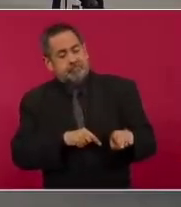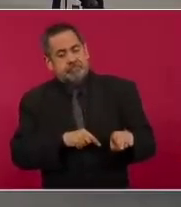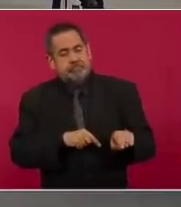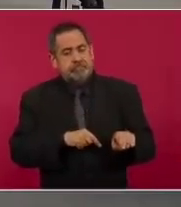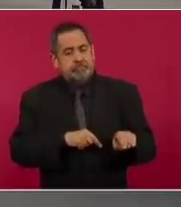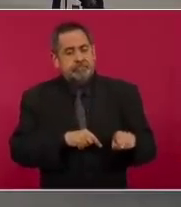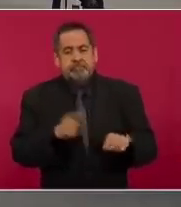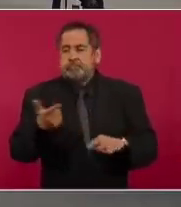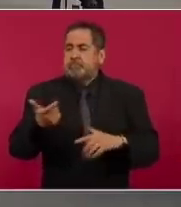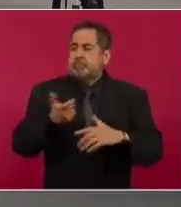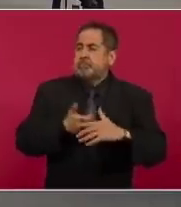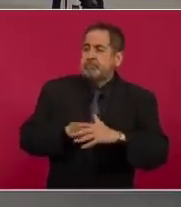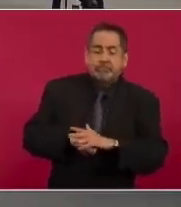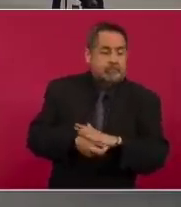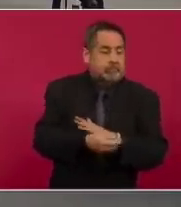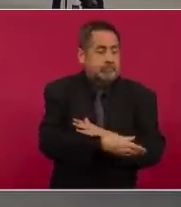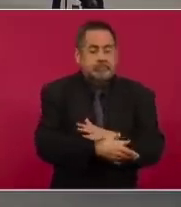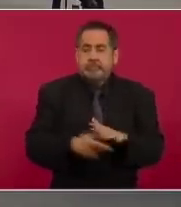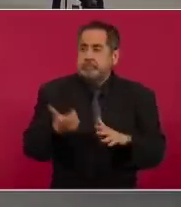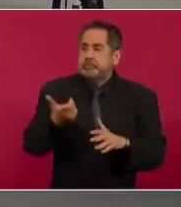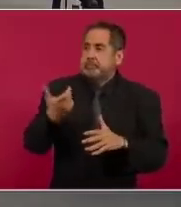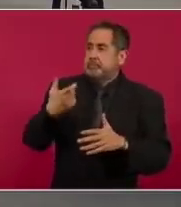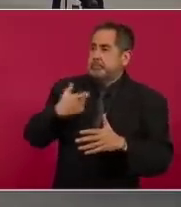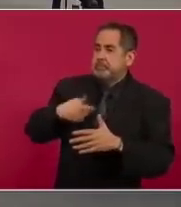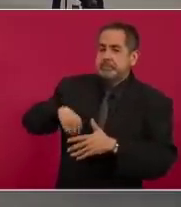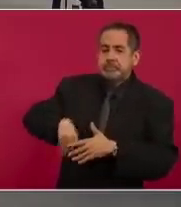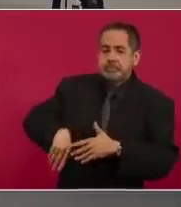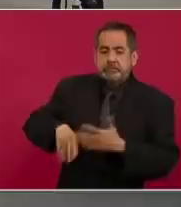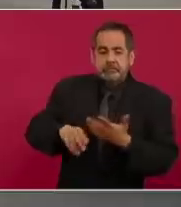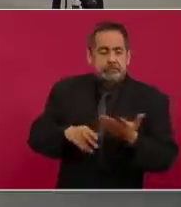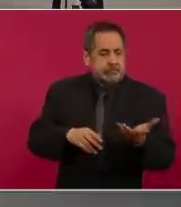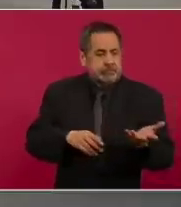pues de desvío de recursos,